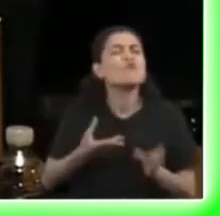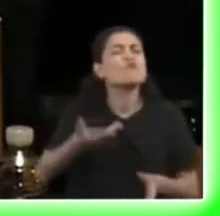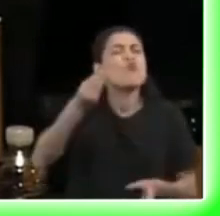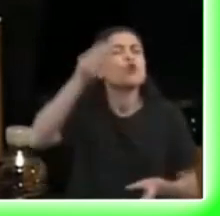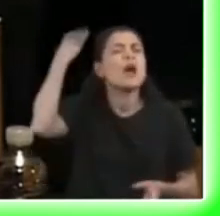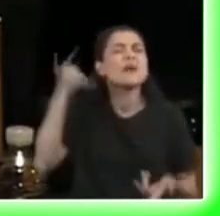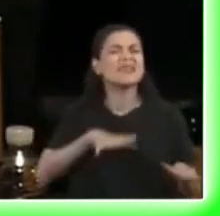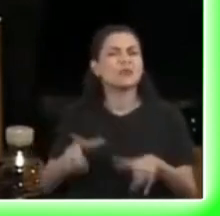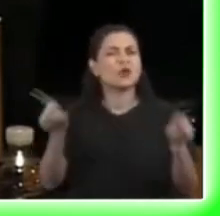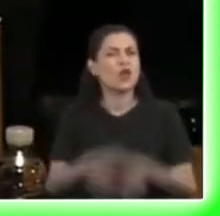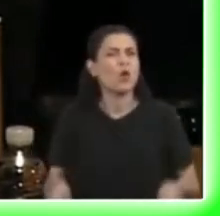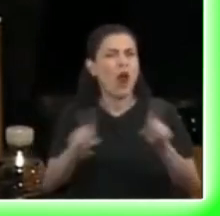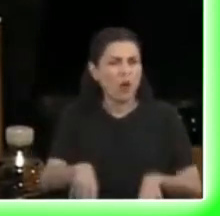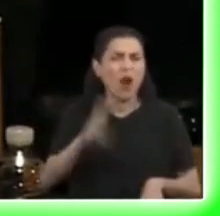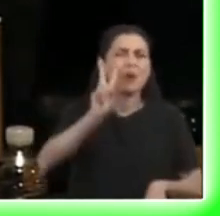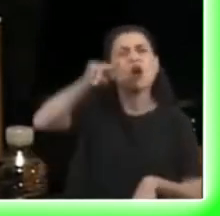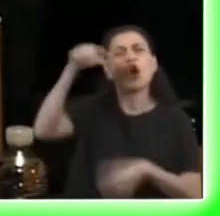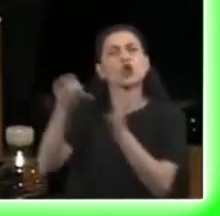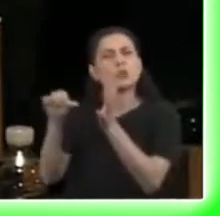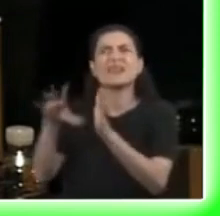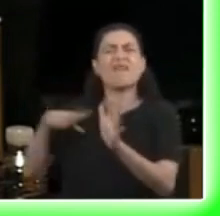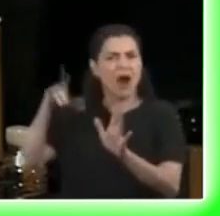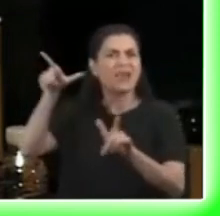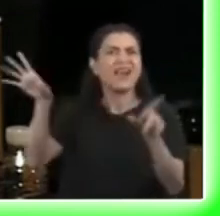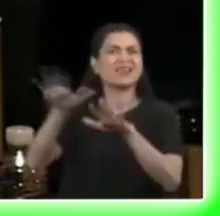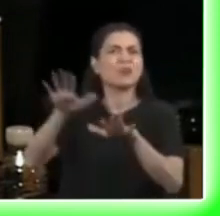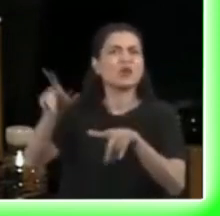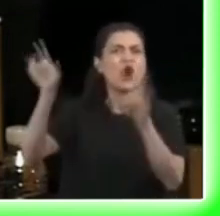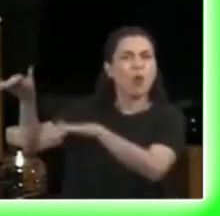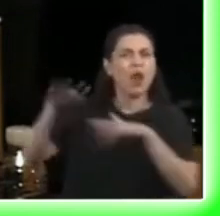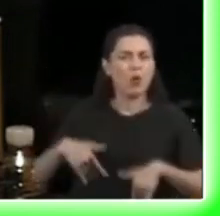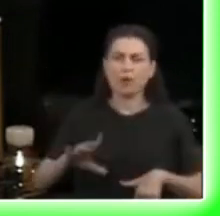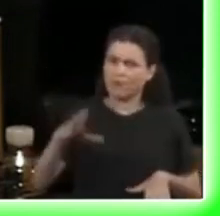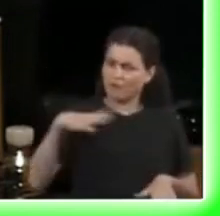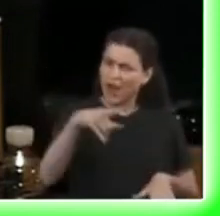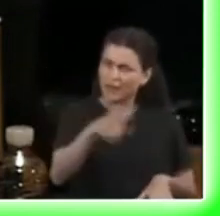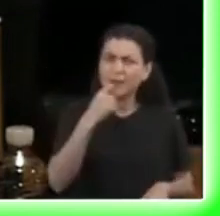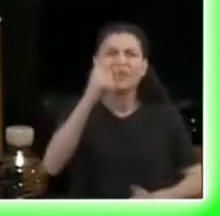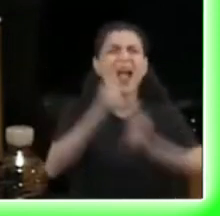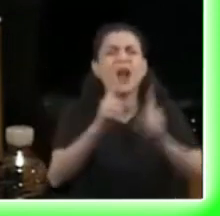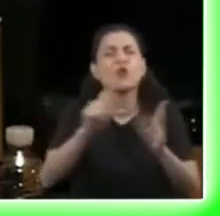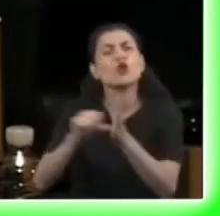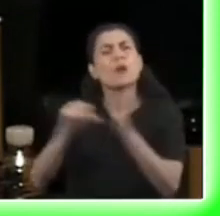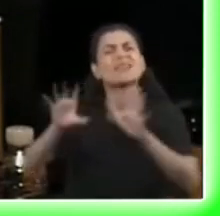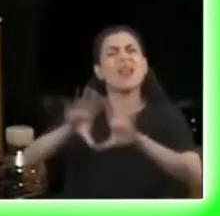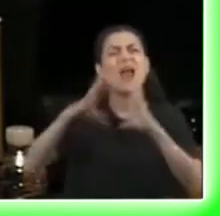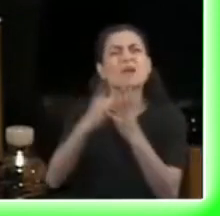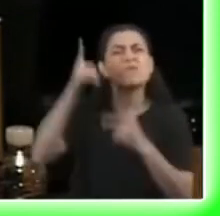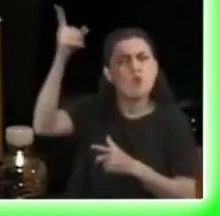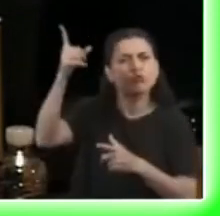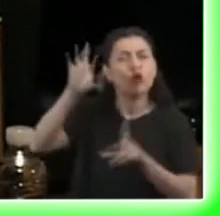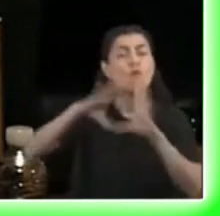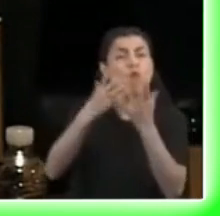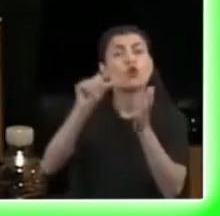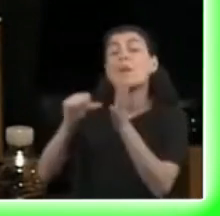Occidente aún tiene por delante. Lo digo porque, como lamentablemente los países líderes del mundo libre, se vuelve cada